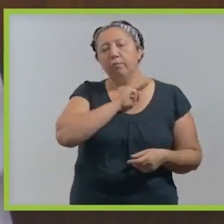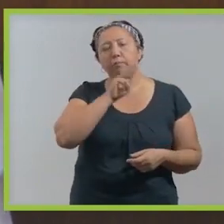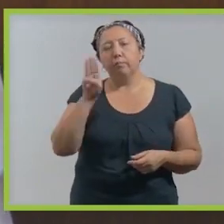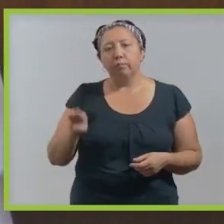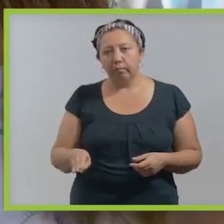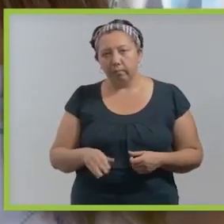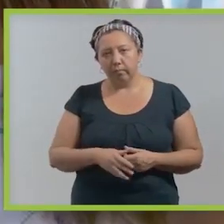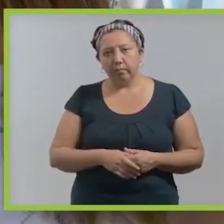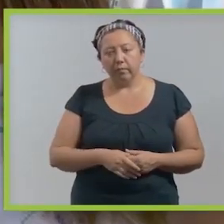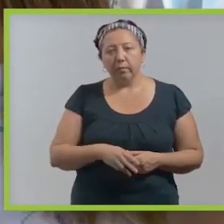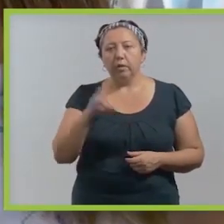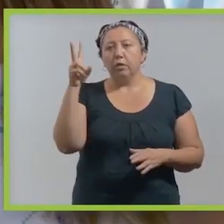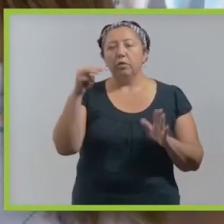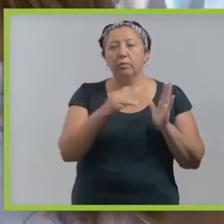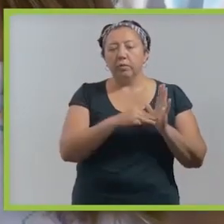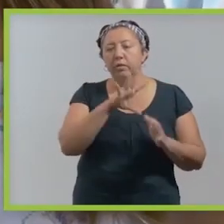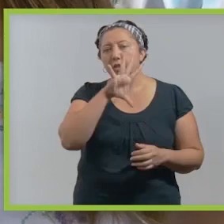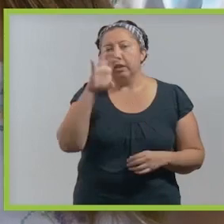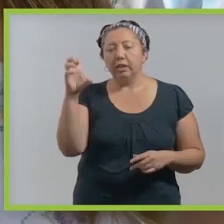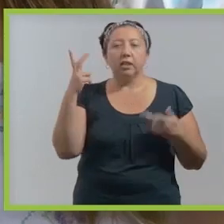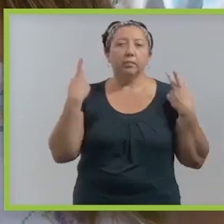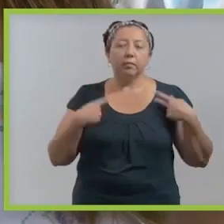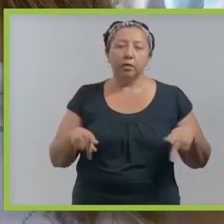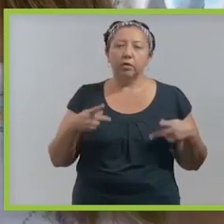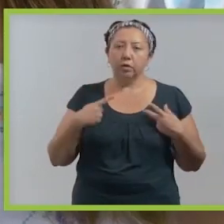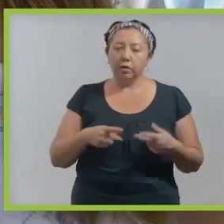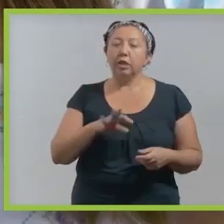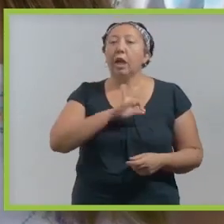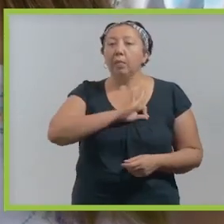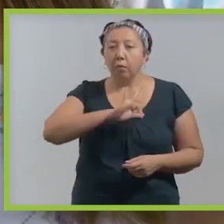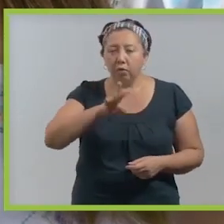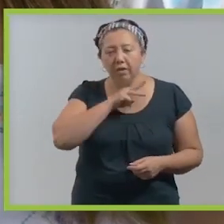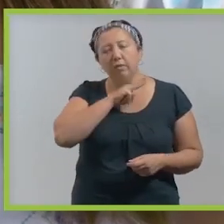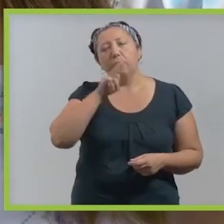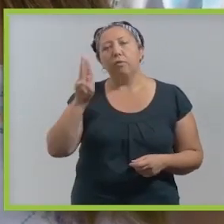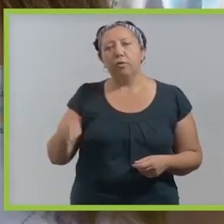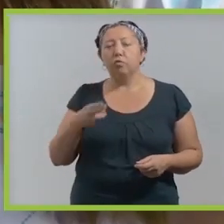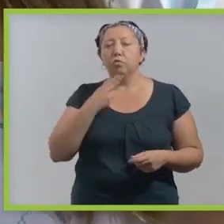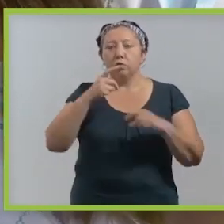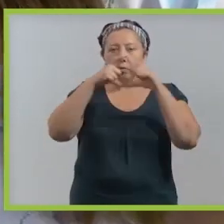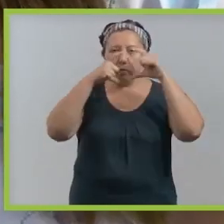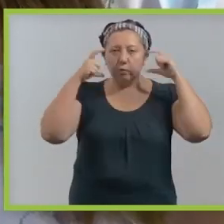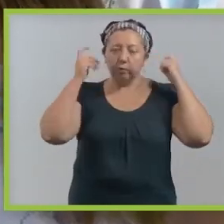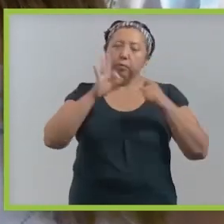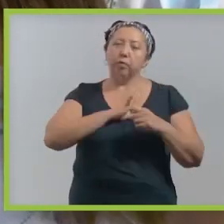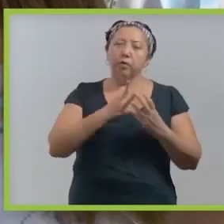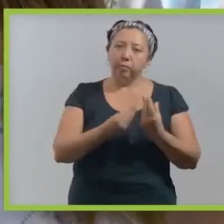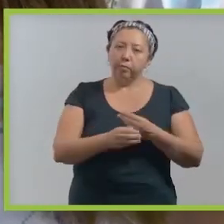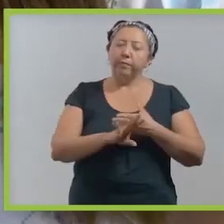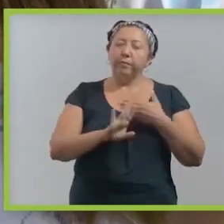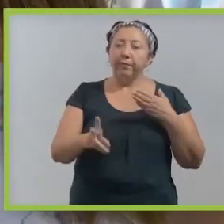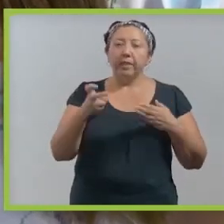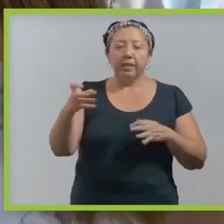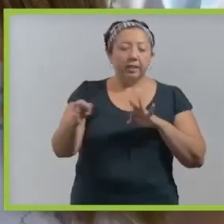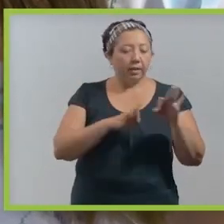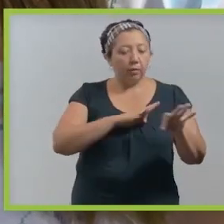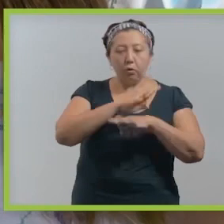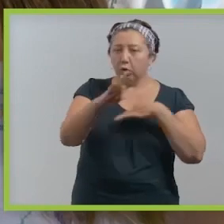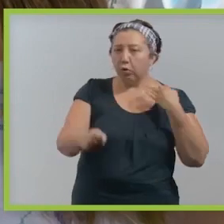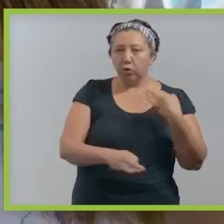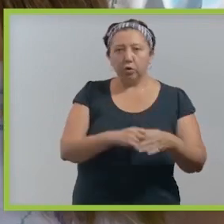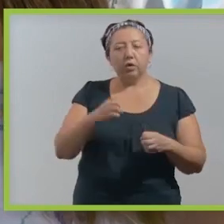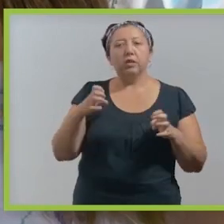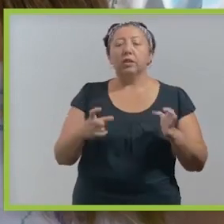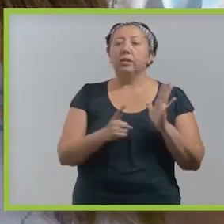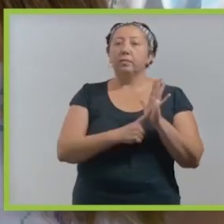fallezcan. Que 2.500 personas que podrían morir si usamos cubrebocas lo podemos evitar. Y esto es trabajo de todos,